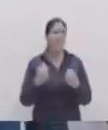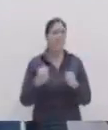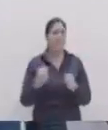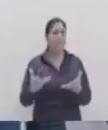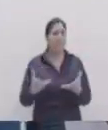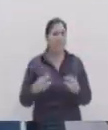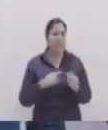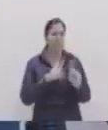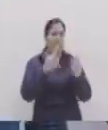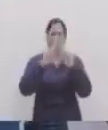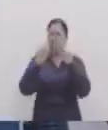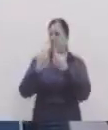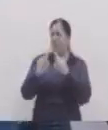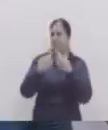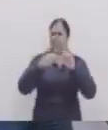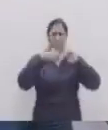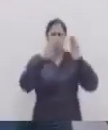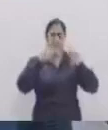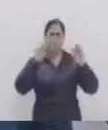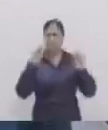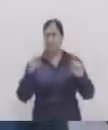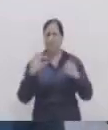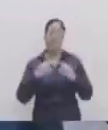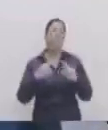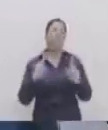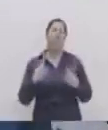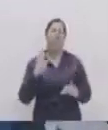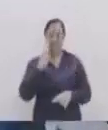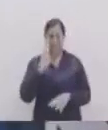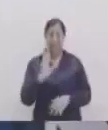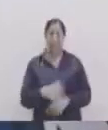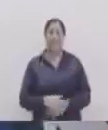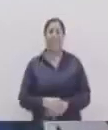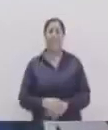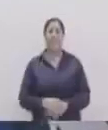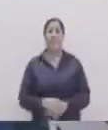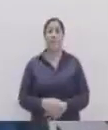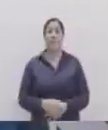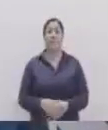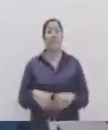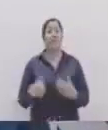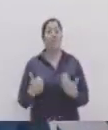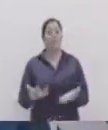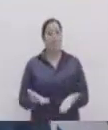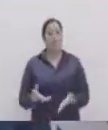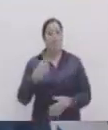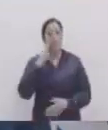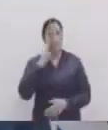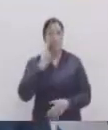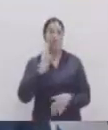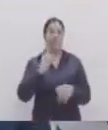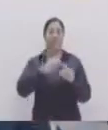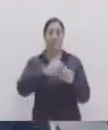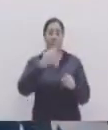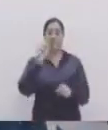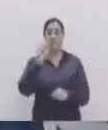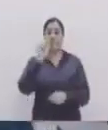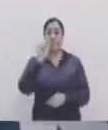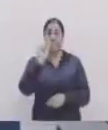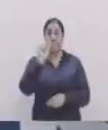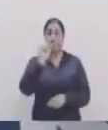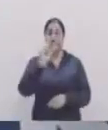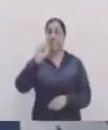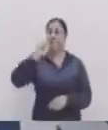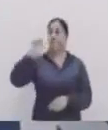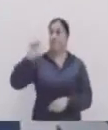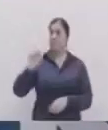realizar diferentes paisajes? Sí, comencemos. Muy bien. Vamos a tomar una tiza. Toma la tiza